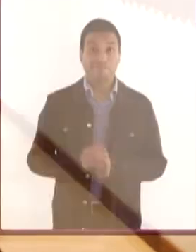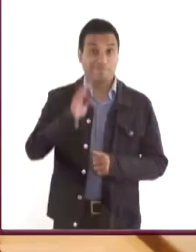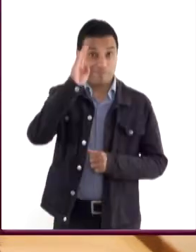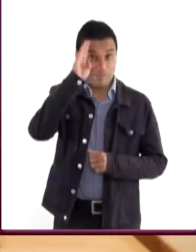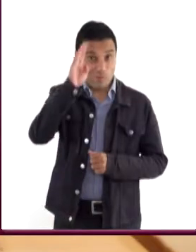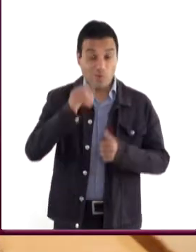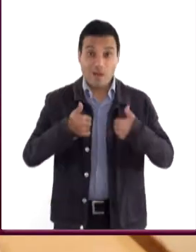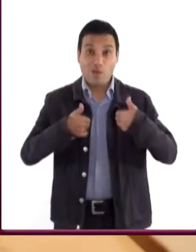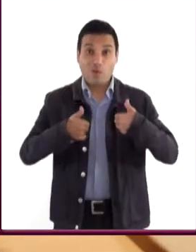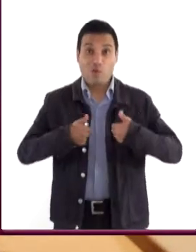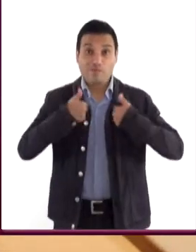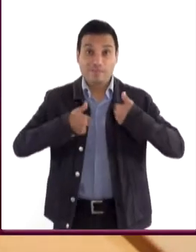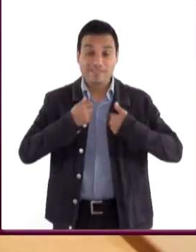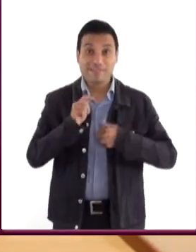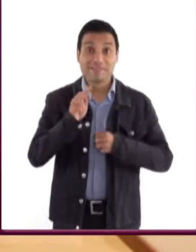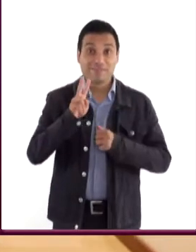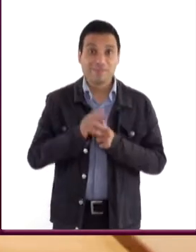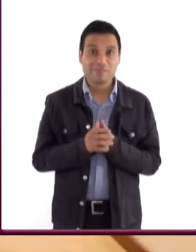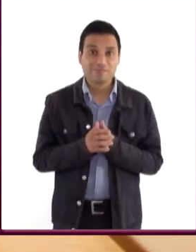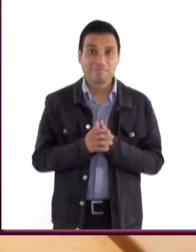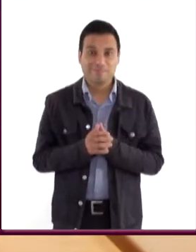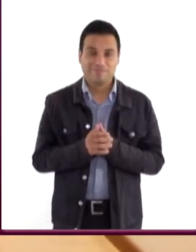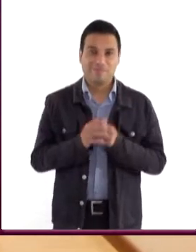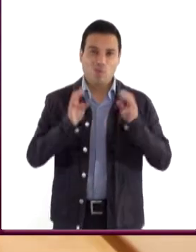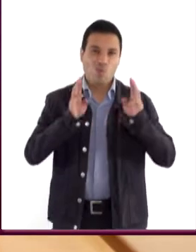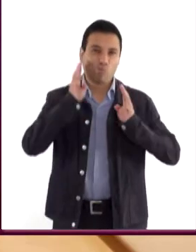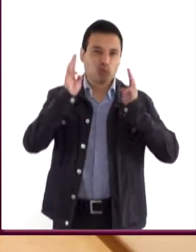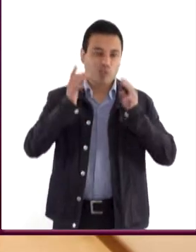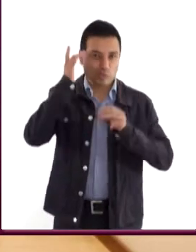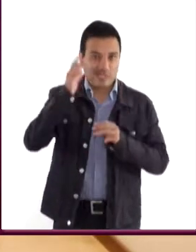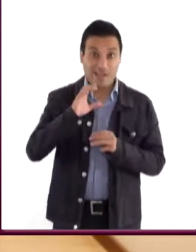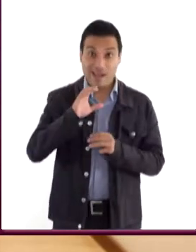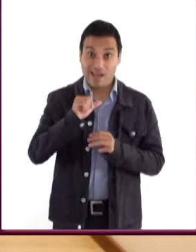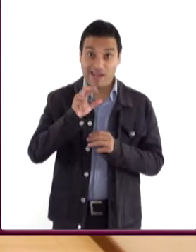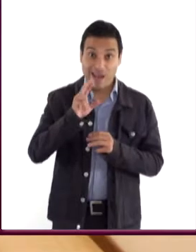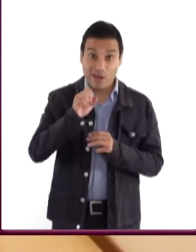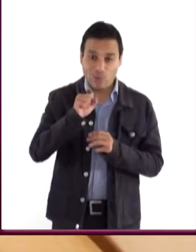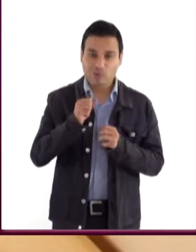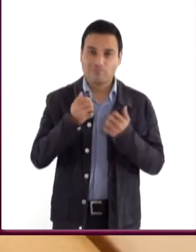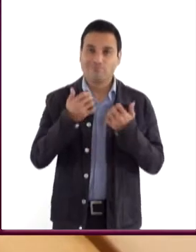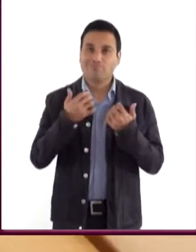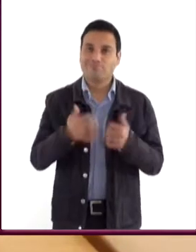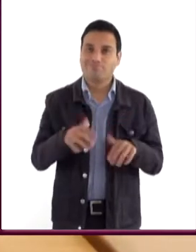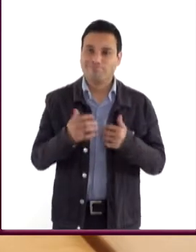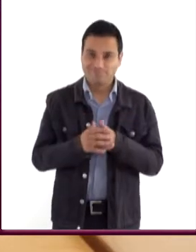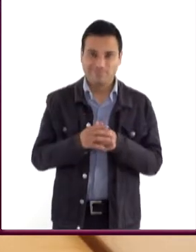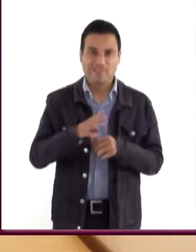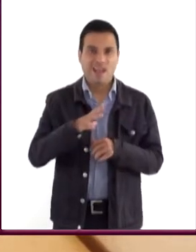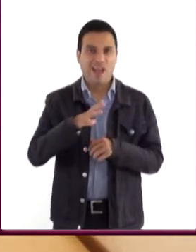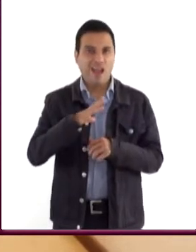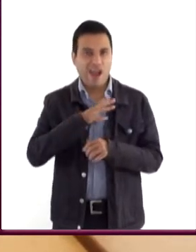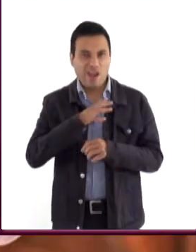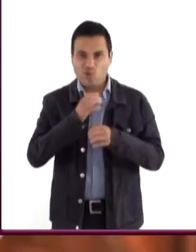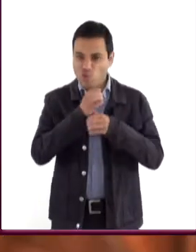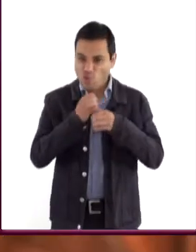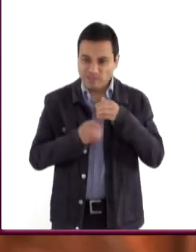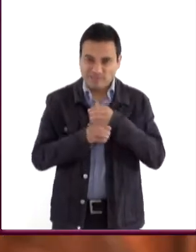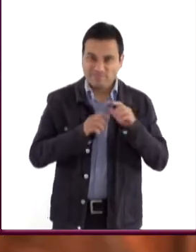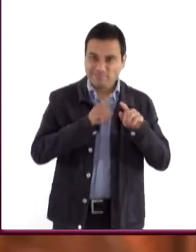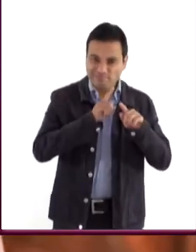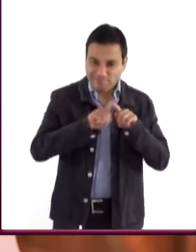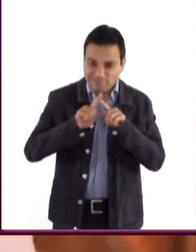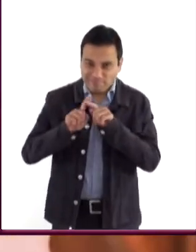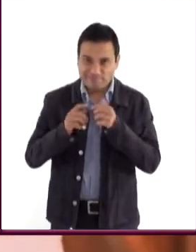Hola jóvenes en TV. La vocación del Museo Nacional de San Carlos está definida por la amplia colección que alberga y